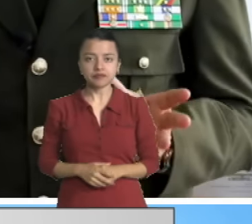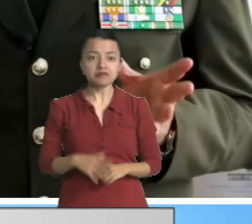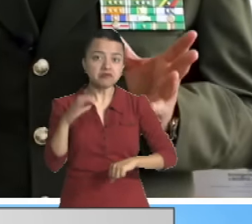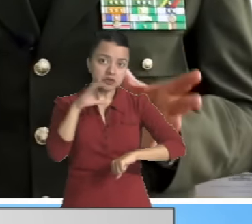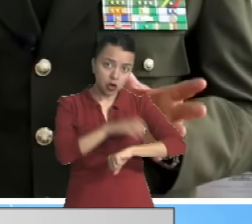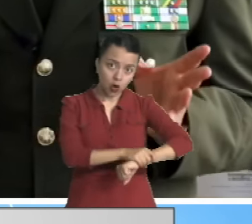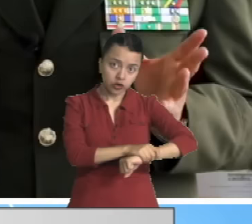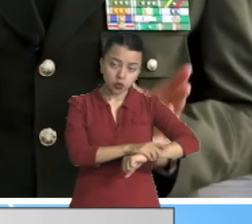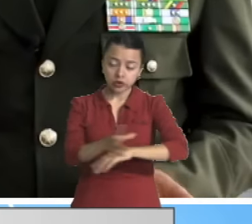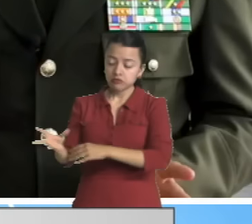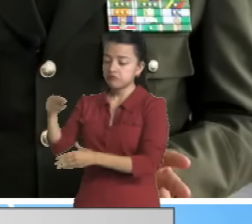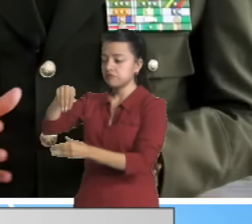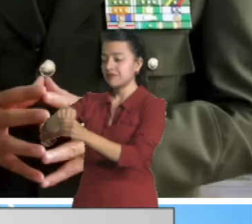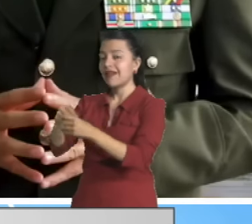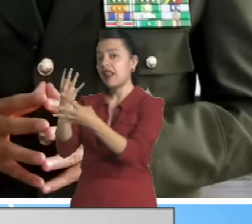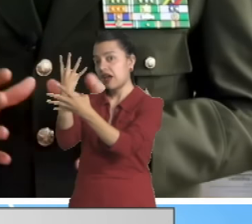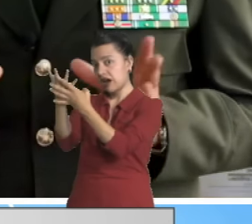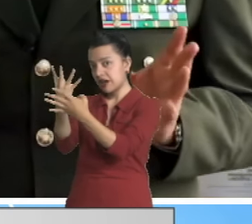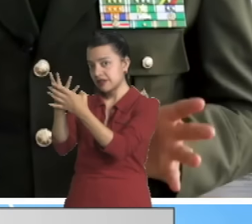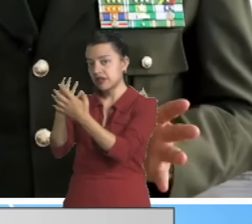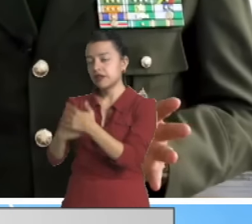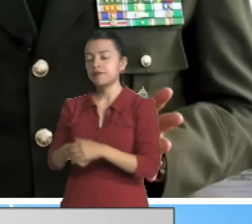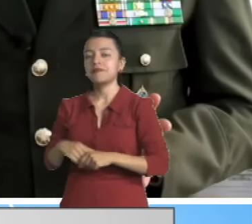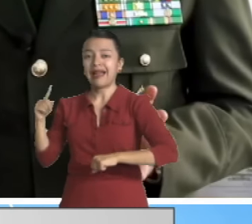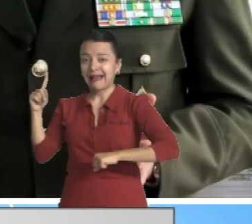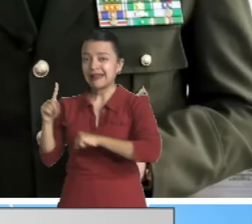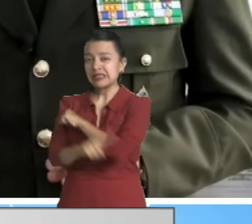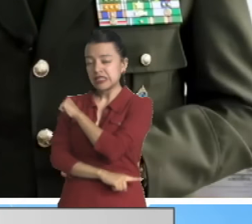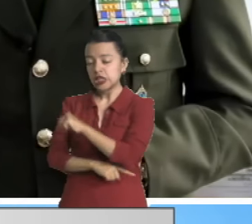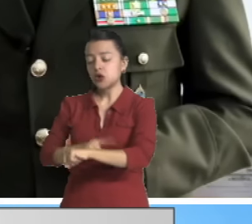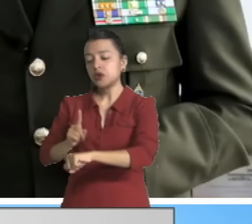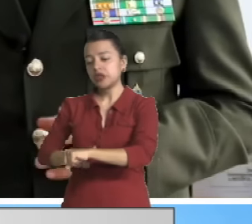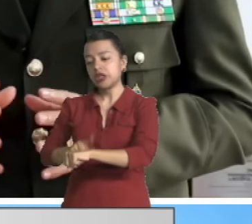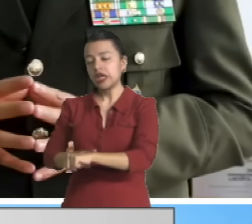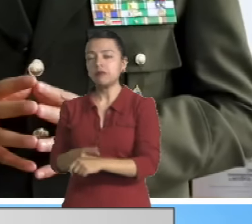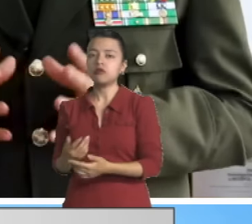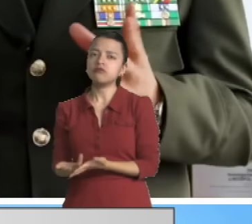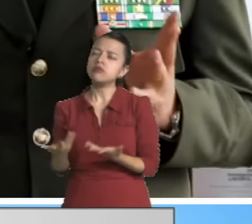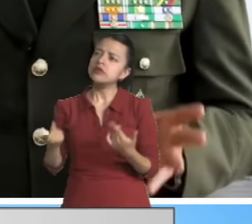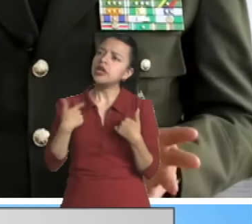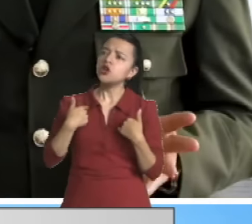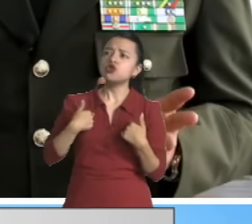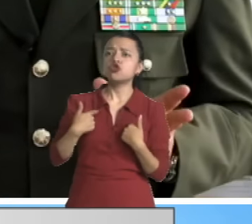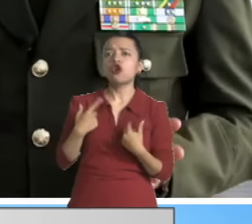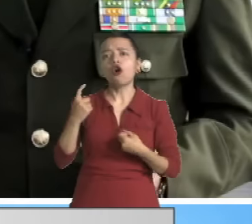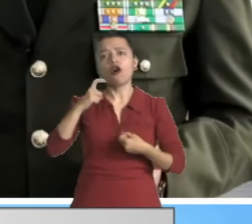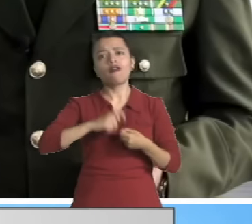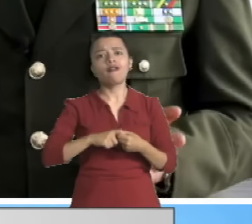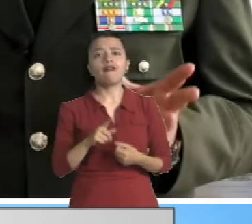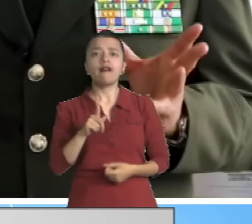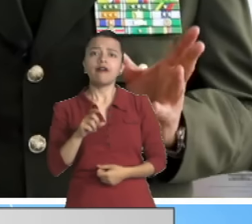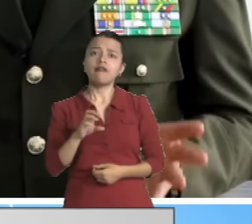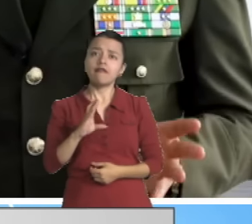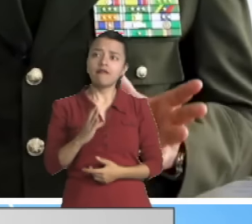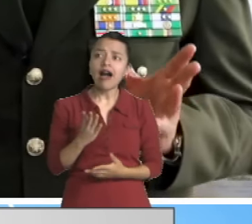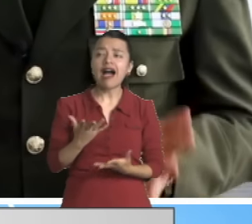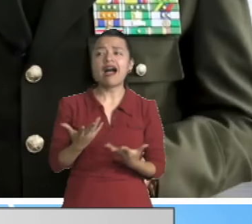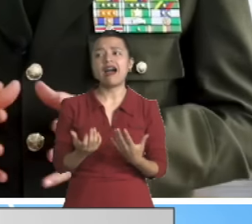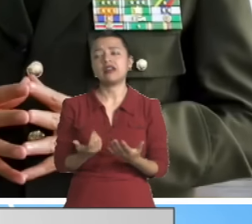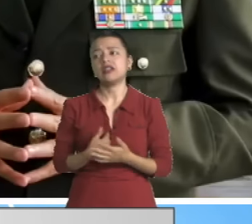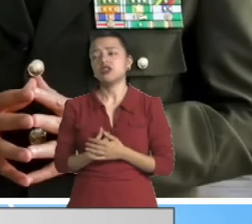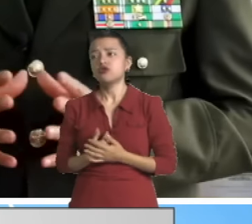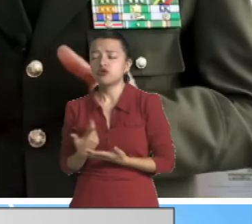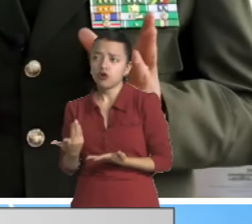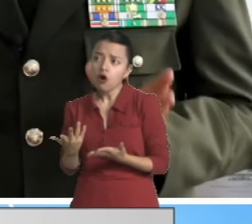y cumpliendo prisión, este sujeto busca beneficiarse, haciéndose pasar por integrante de las extintas